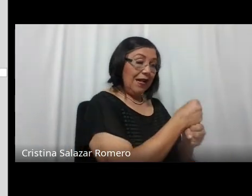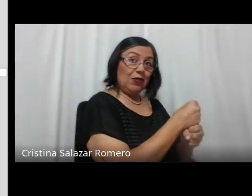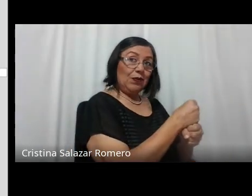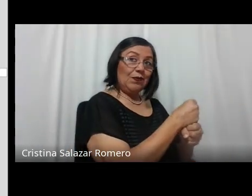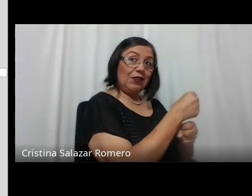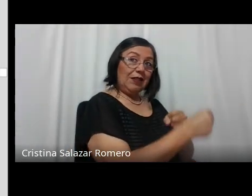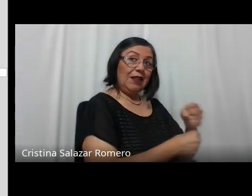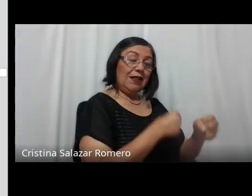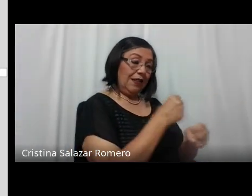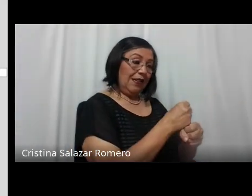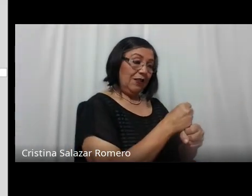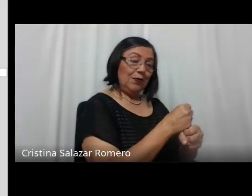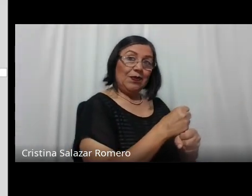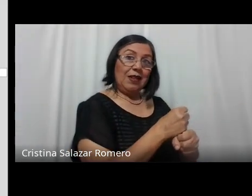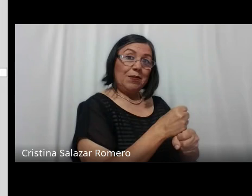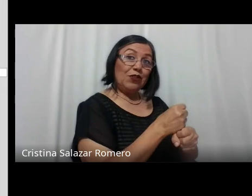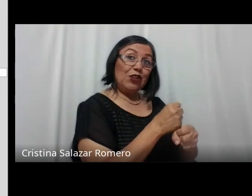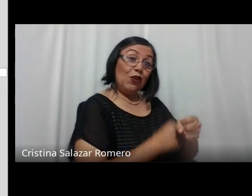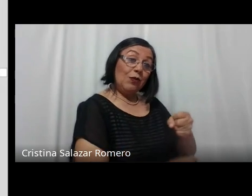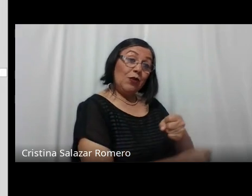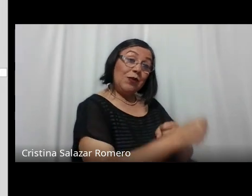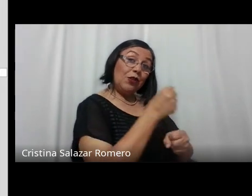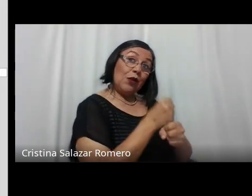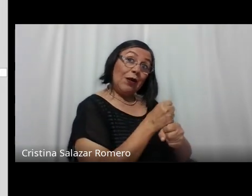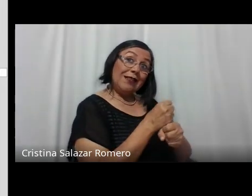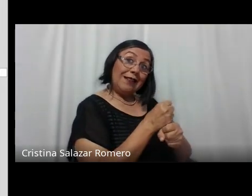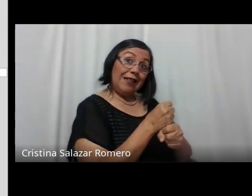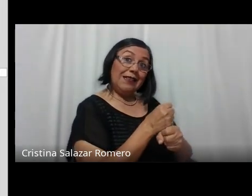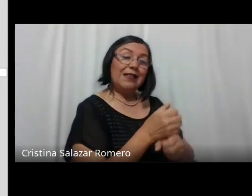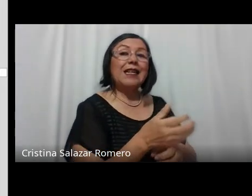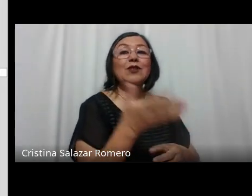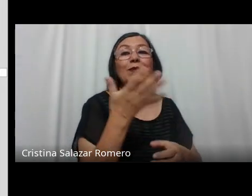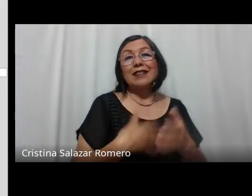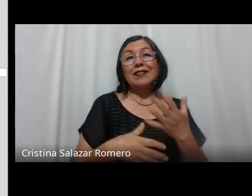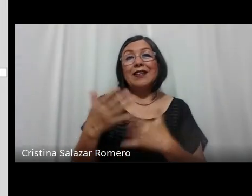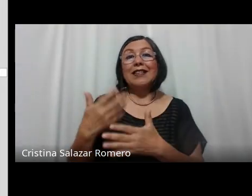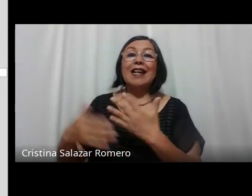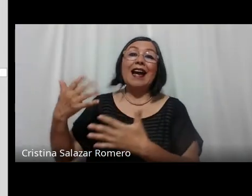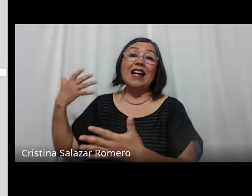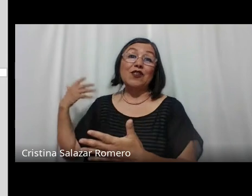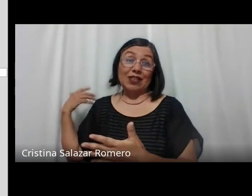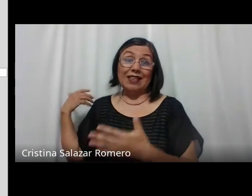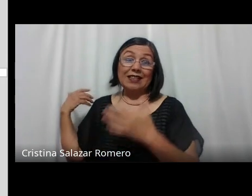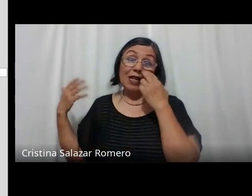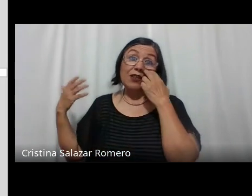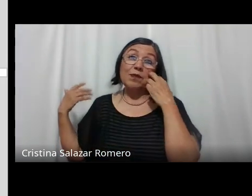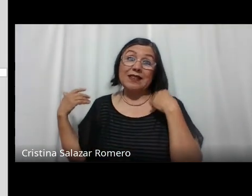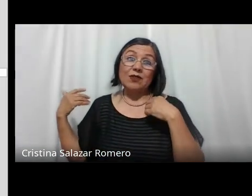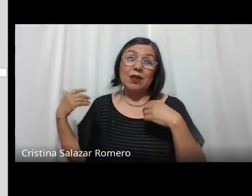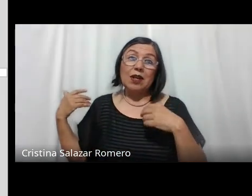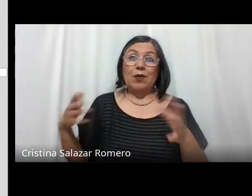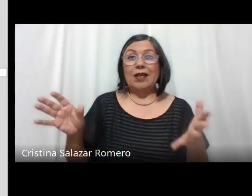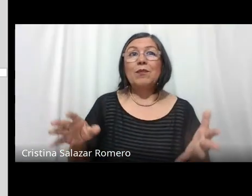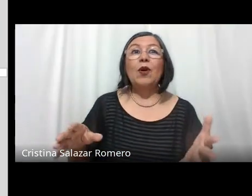para año, ¿sí? Año. Pero si yo el movimiento lo hago hacia atrás, eso me hace referencia a años atrás, años